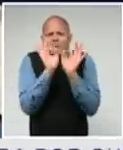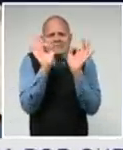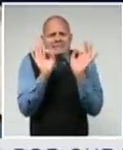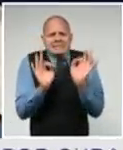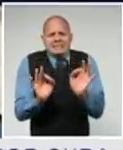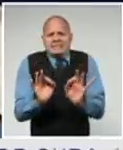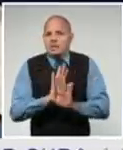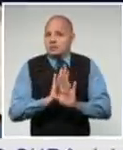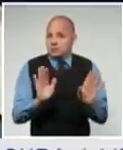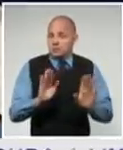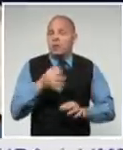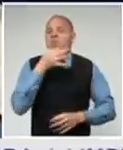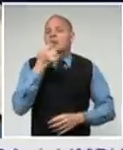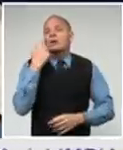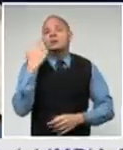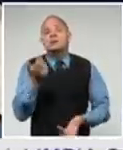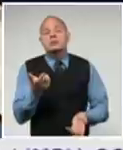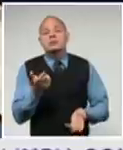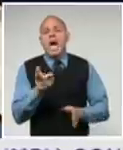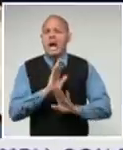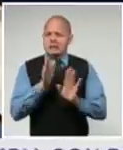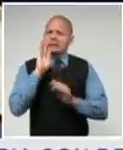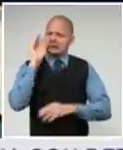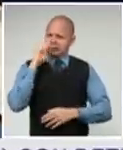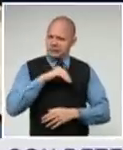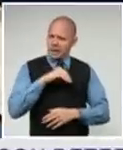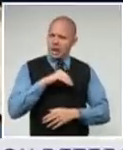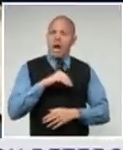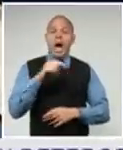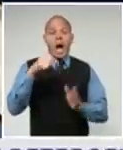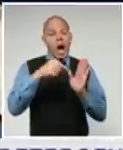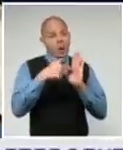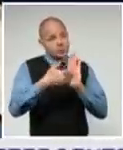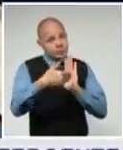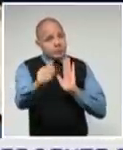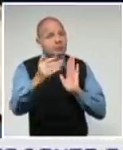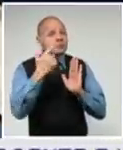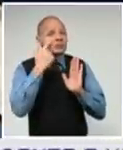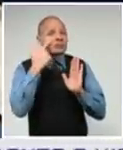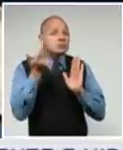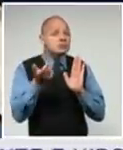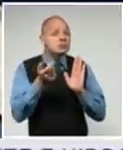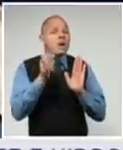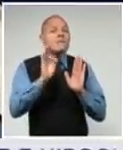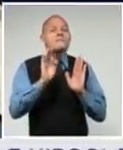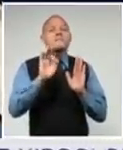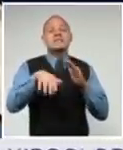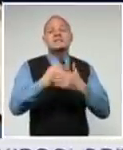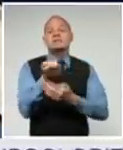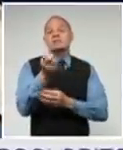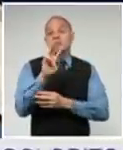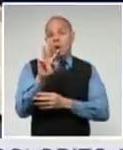las medidas que se van a implementar a partir del 3 de octubre.